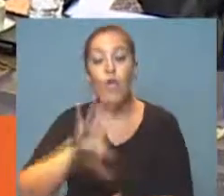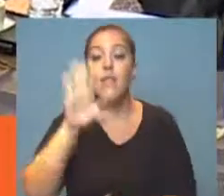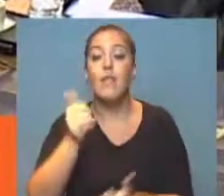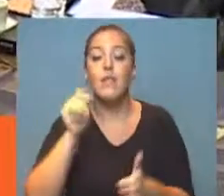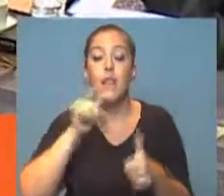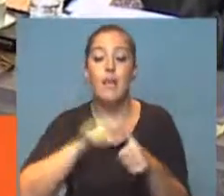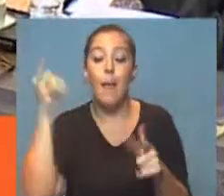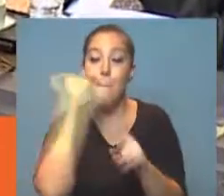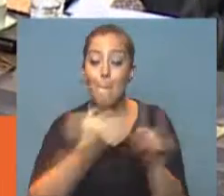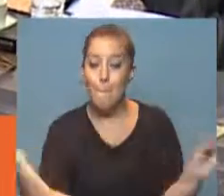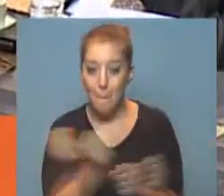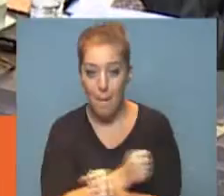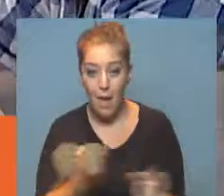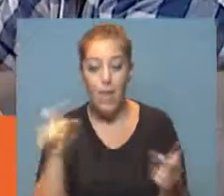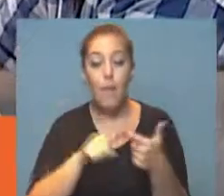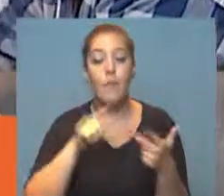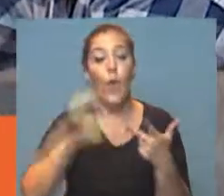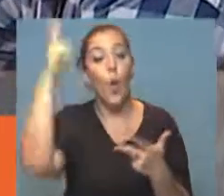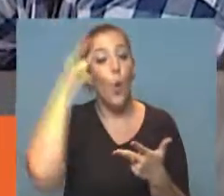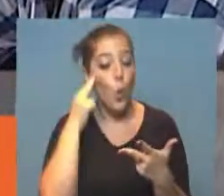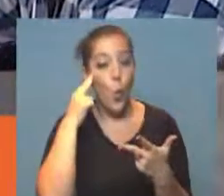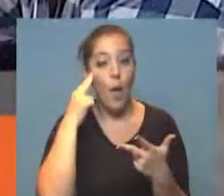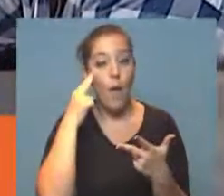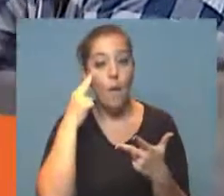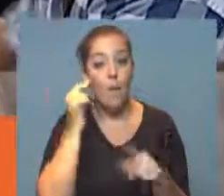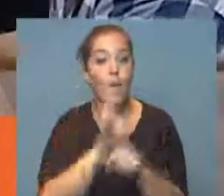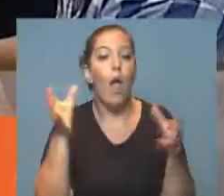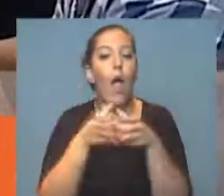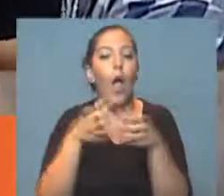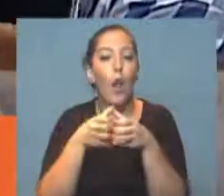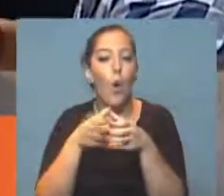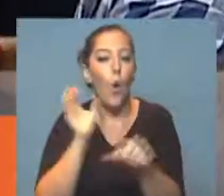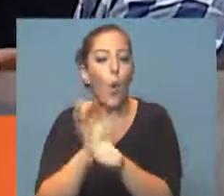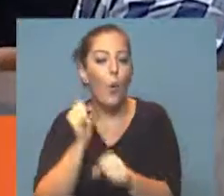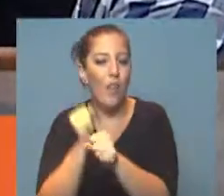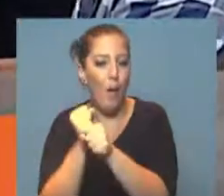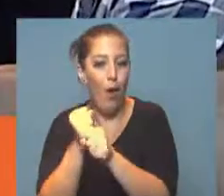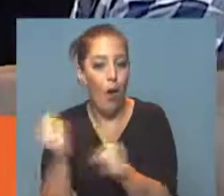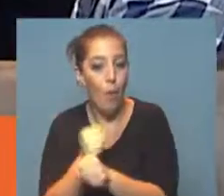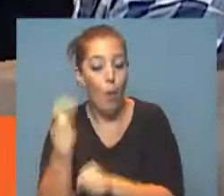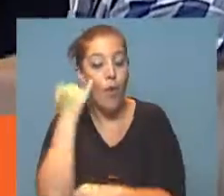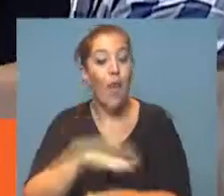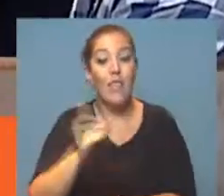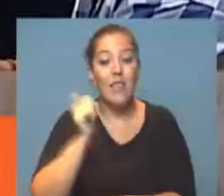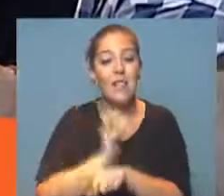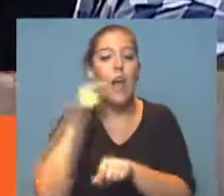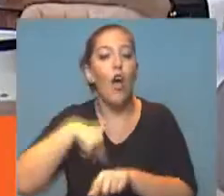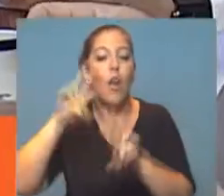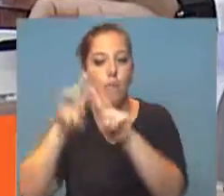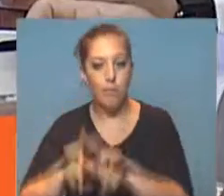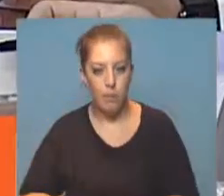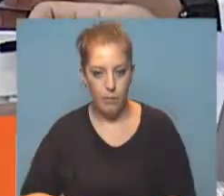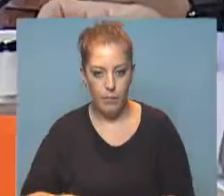tienen media sanción 9 tienen dictamen de comisión y 16 se encuentran en estudio